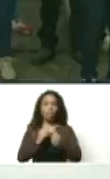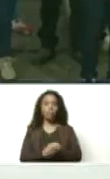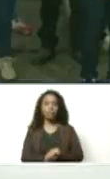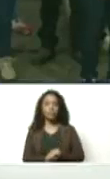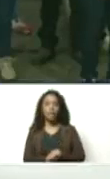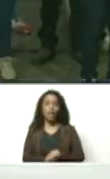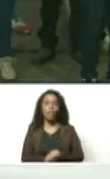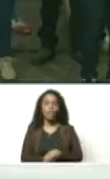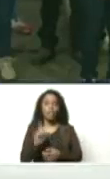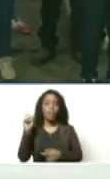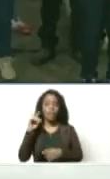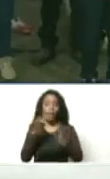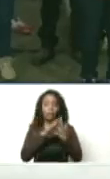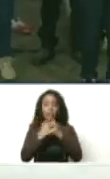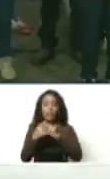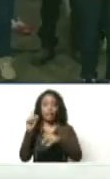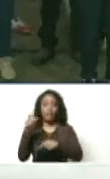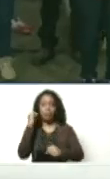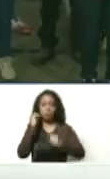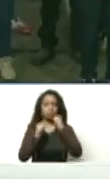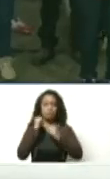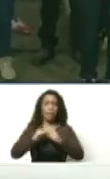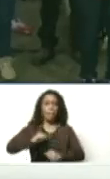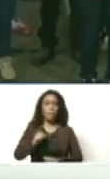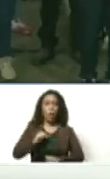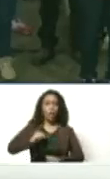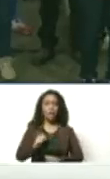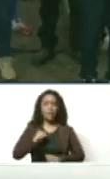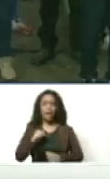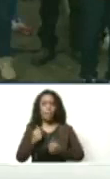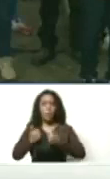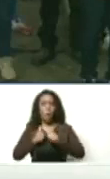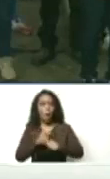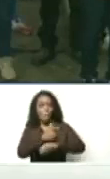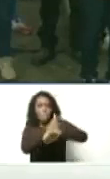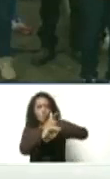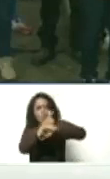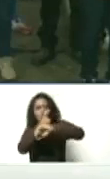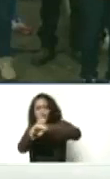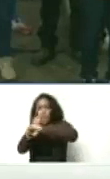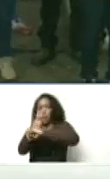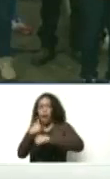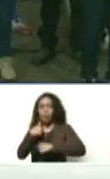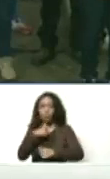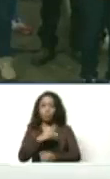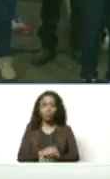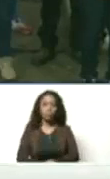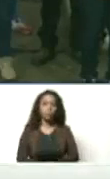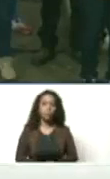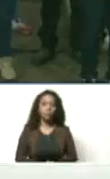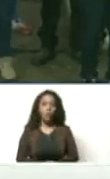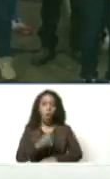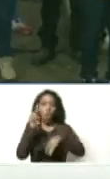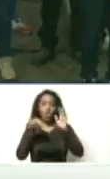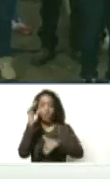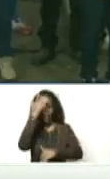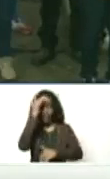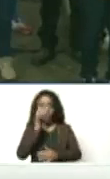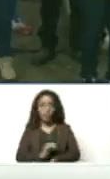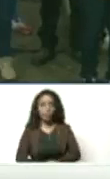Desde el Guarataro, compadre. Nos persiguió la Policía Metropolitana a plomo. Un 12 de